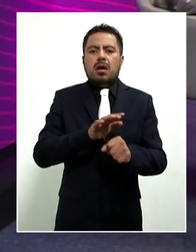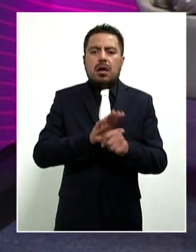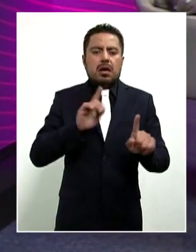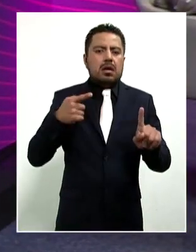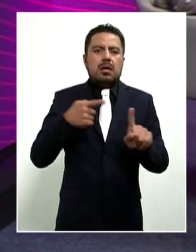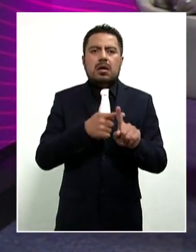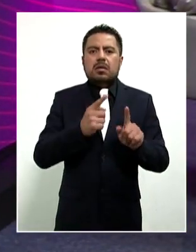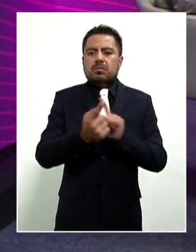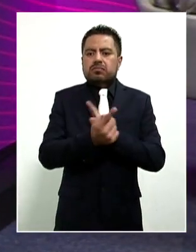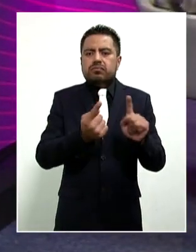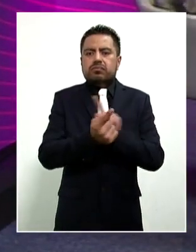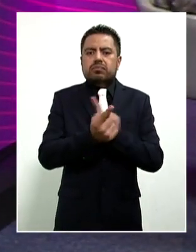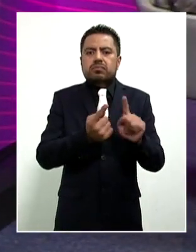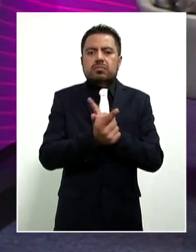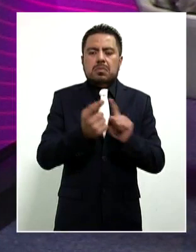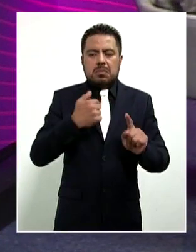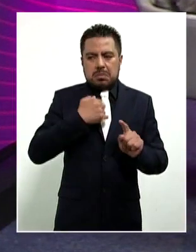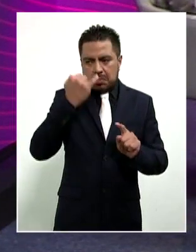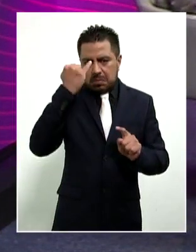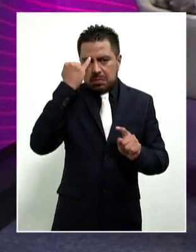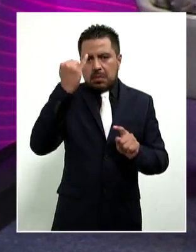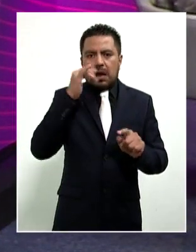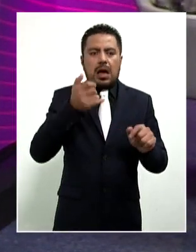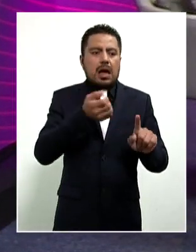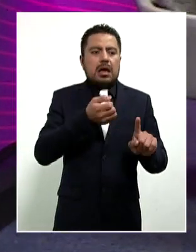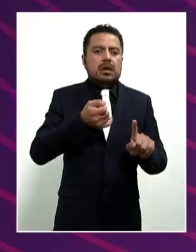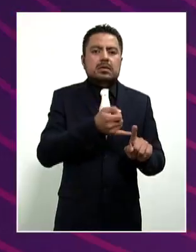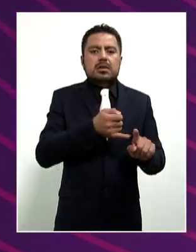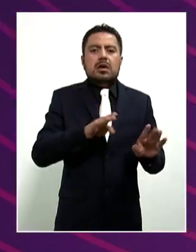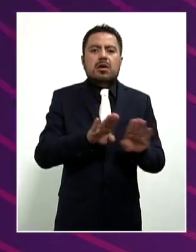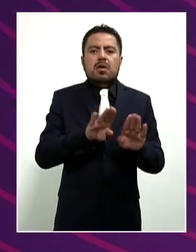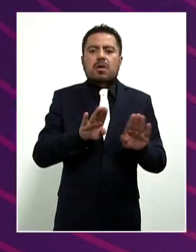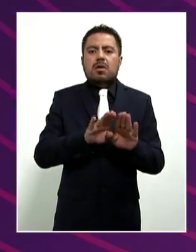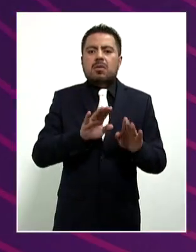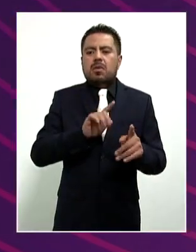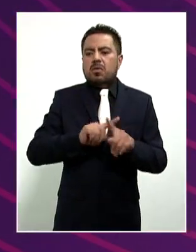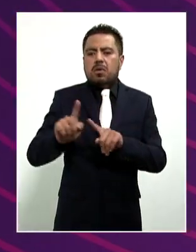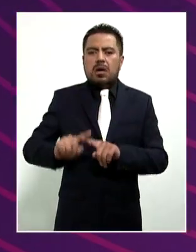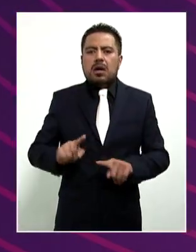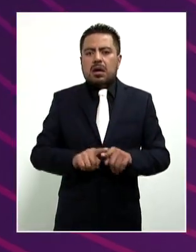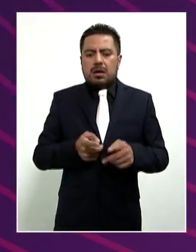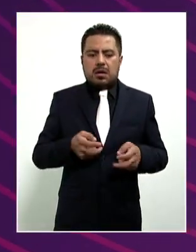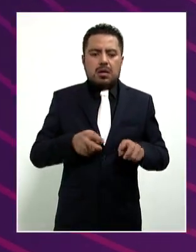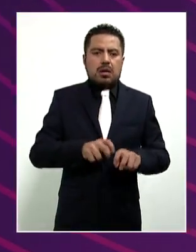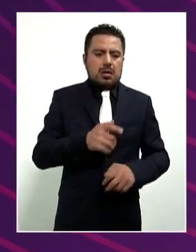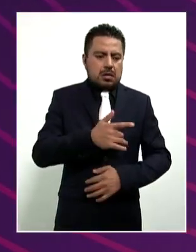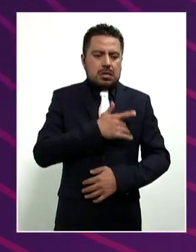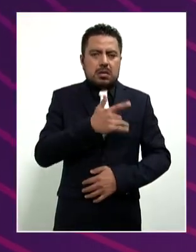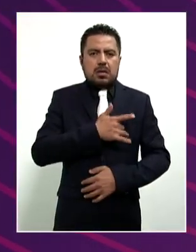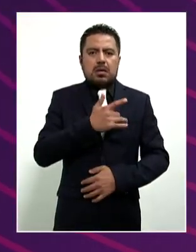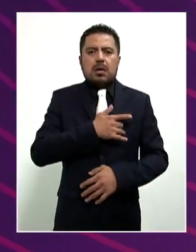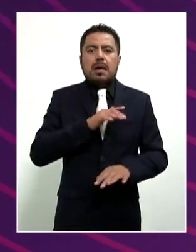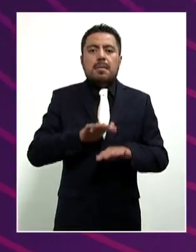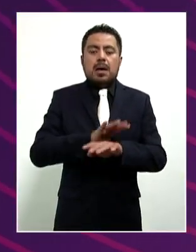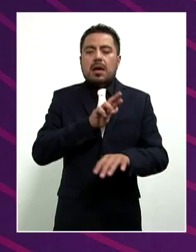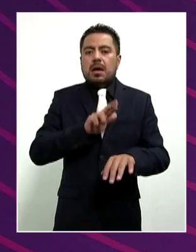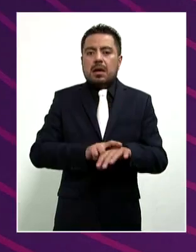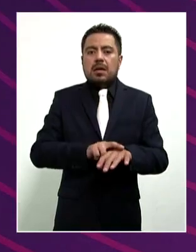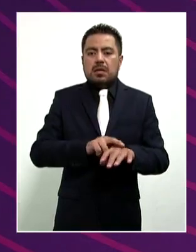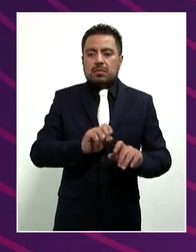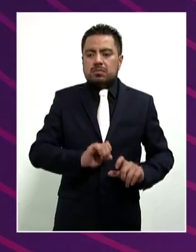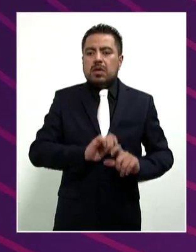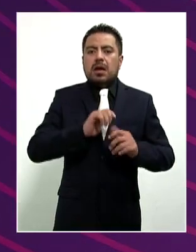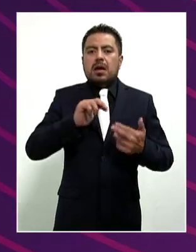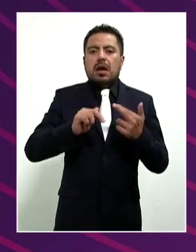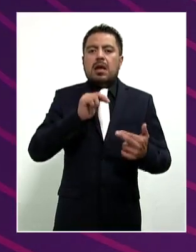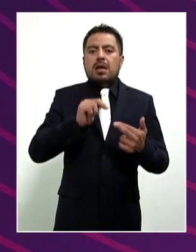retos a los que se enfrenta? Digamos, me imagino que así como cualquiera en esta mesa se siente que tienen pues mucho mayor carga en